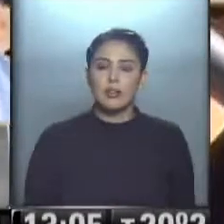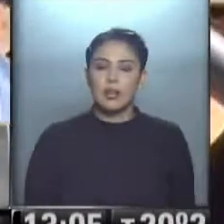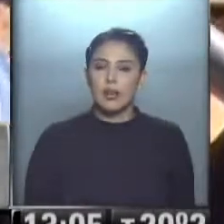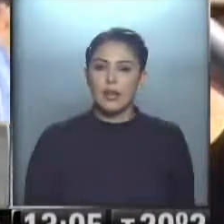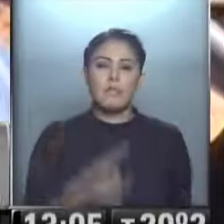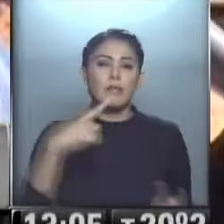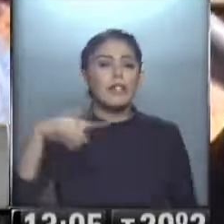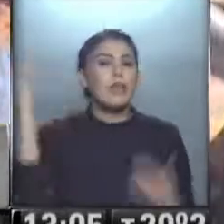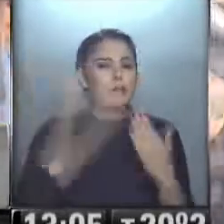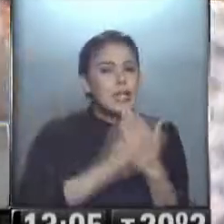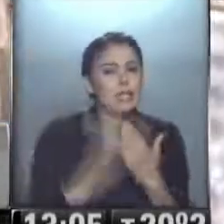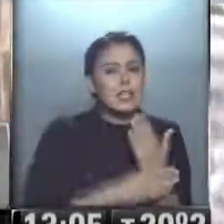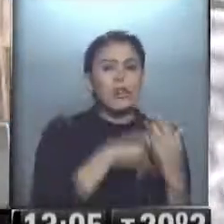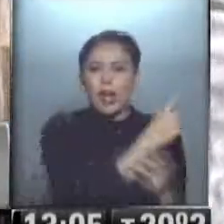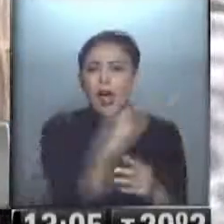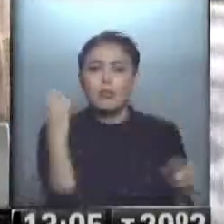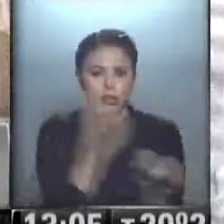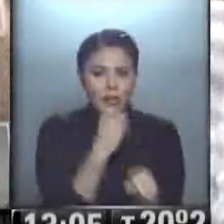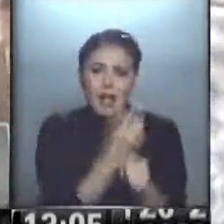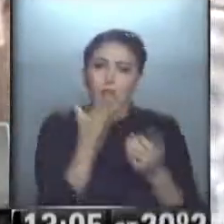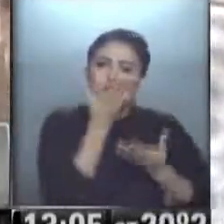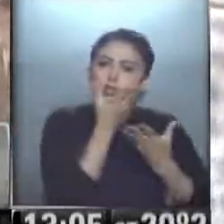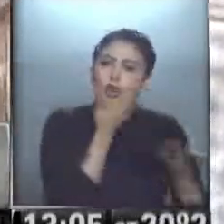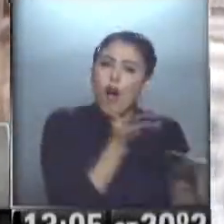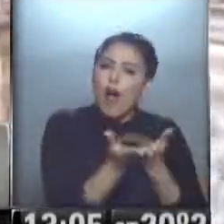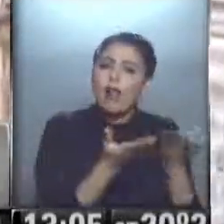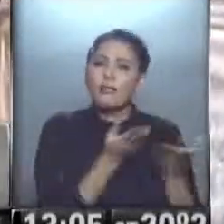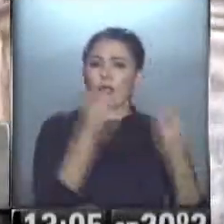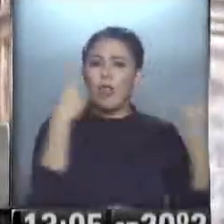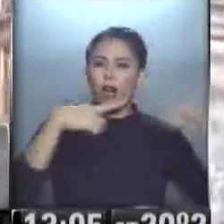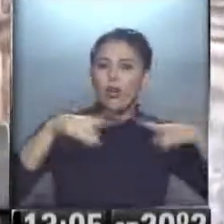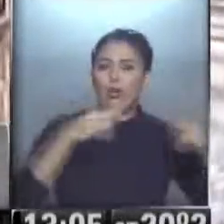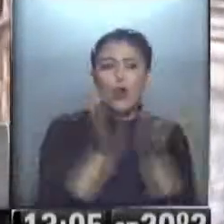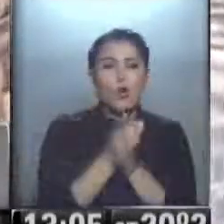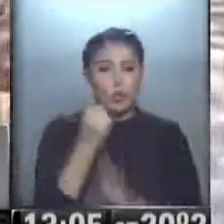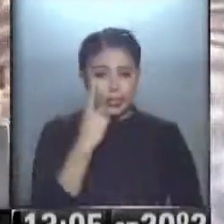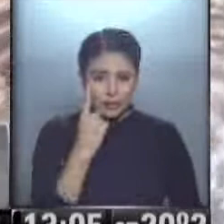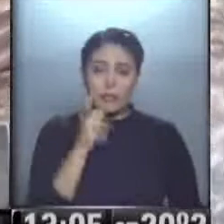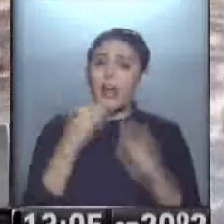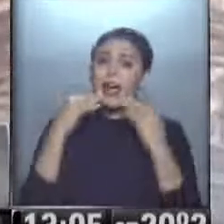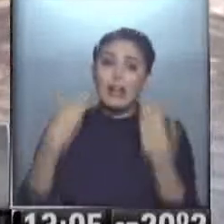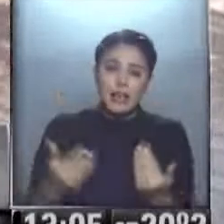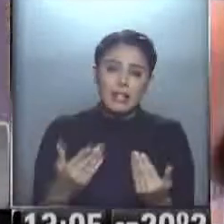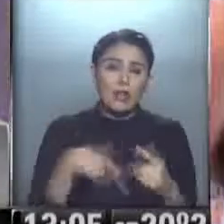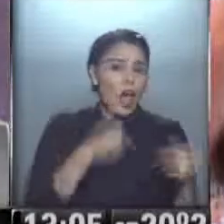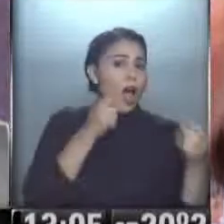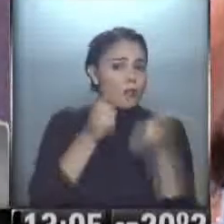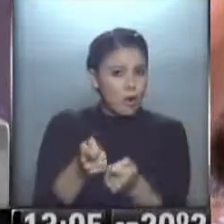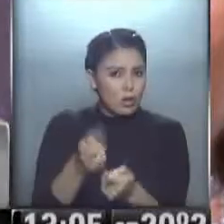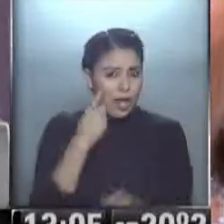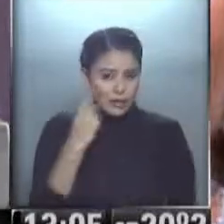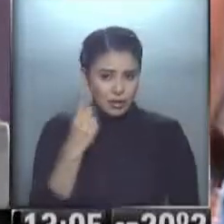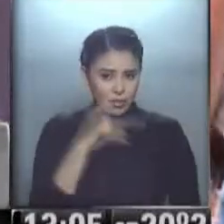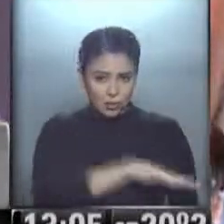los diferentes ministerios han puesto todo para colaborar y coordinar aquí con el intendente, agradeciéndole y acompañando al intendente de